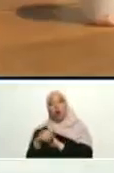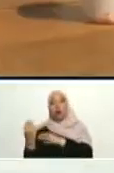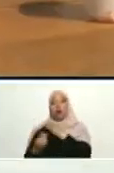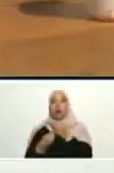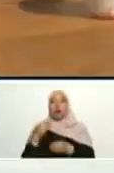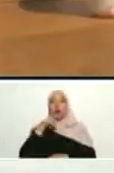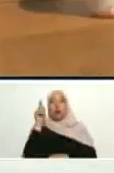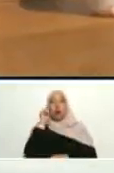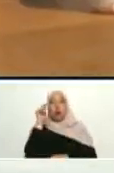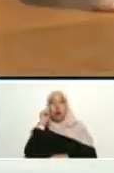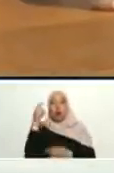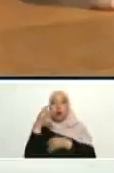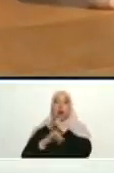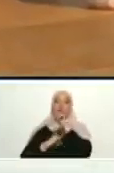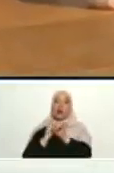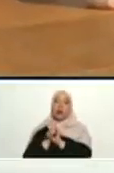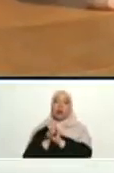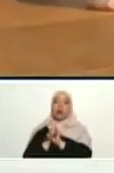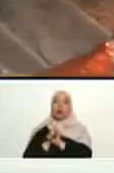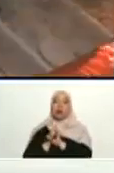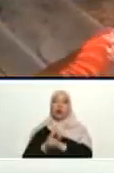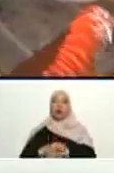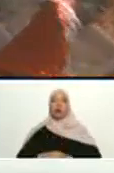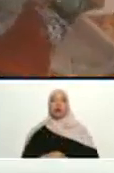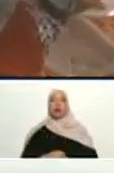destino internacional. Te lo encargo.